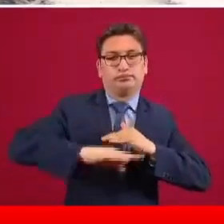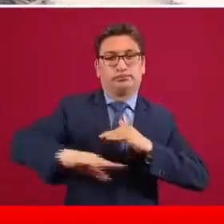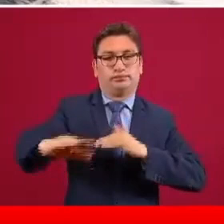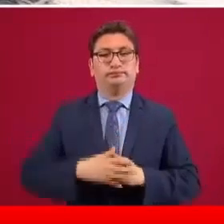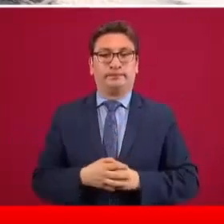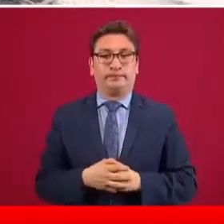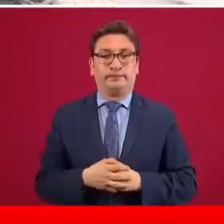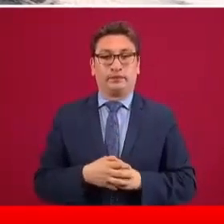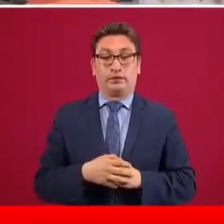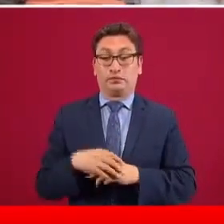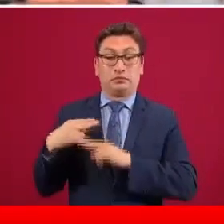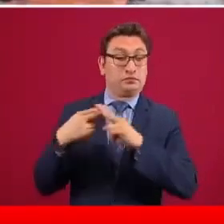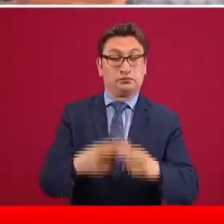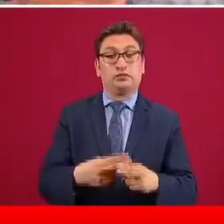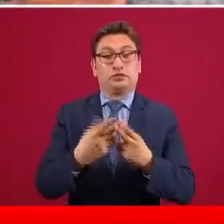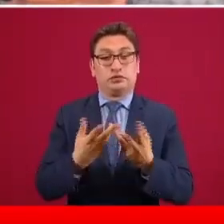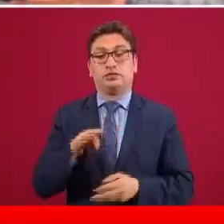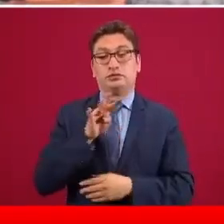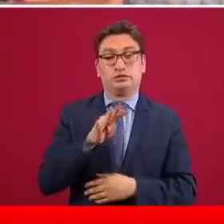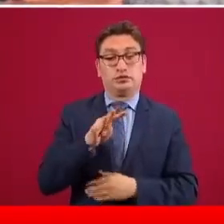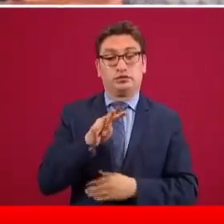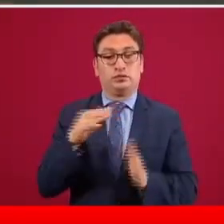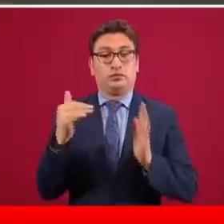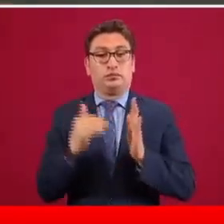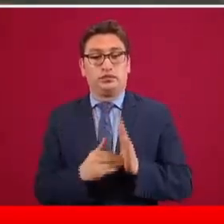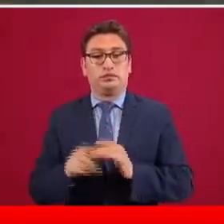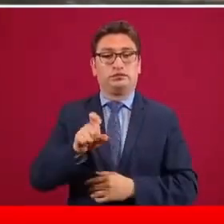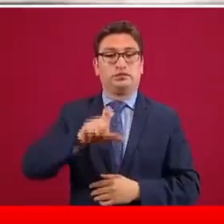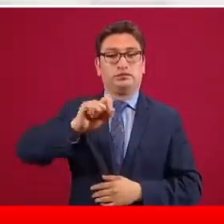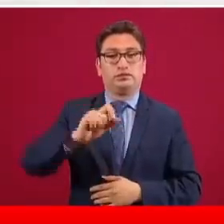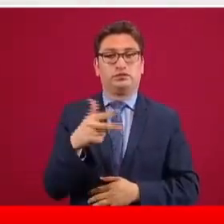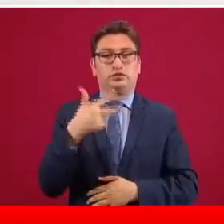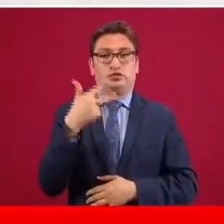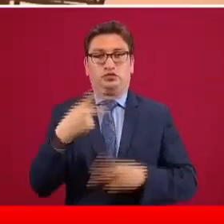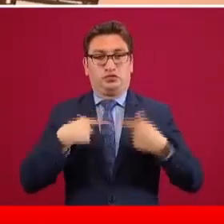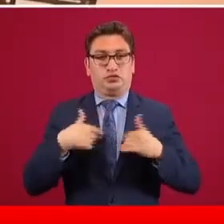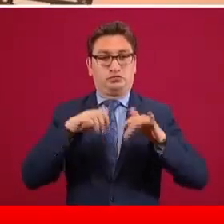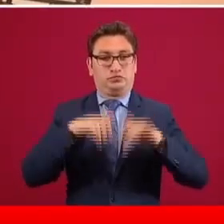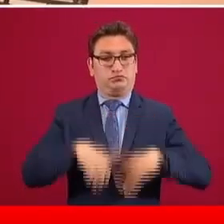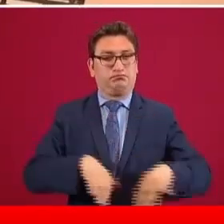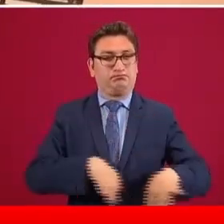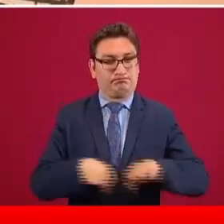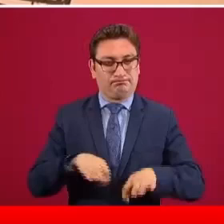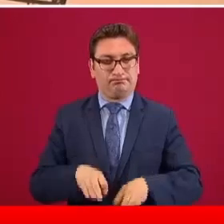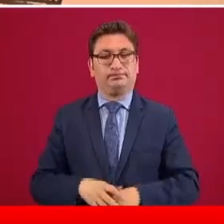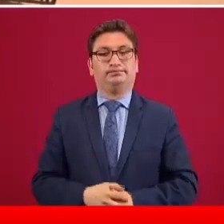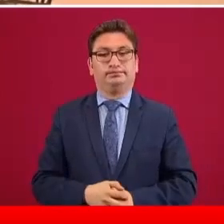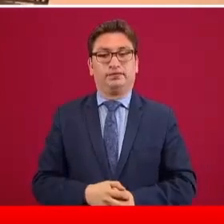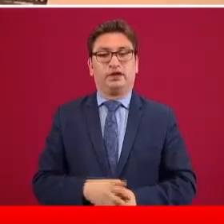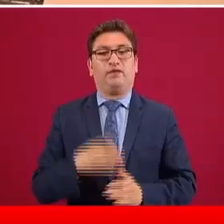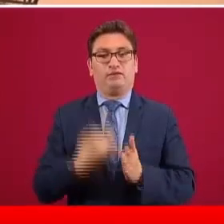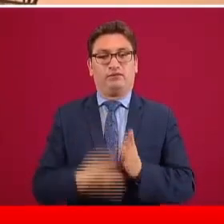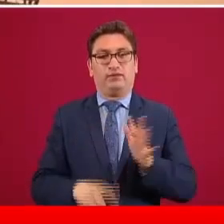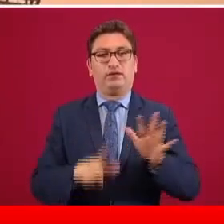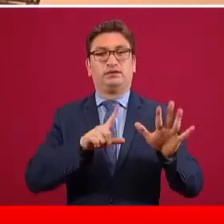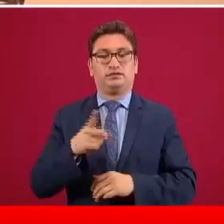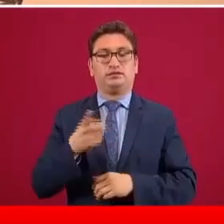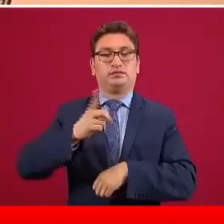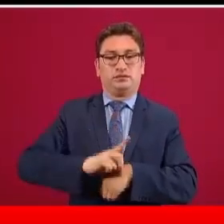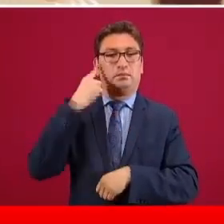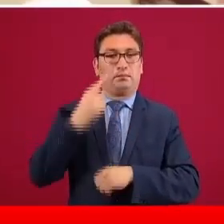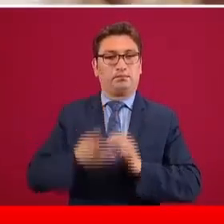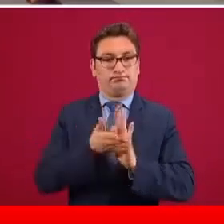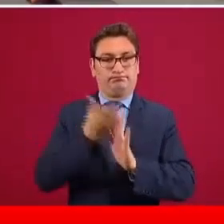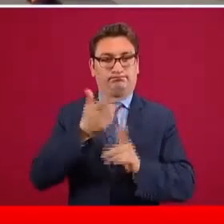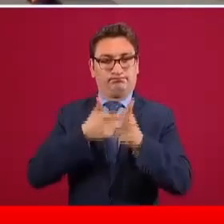la fecha, se han generado 19.128 empleos civiles. Faltan 700 días de